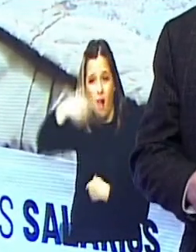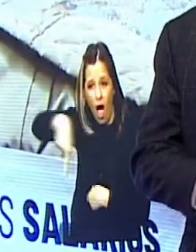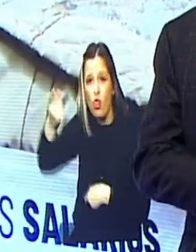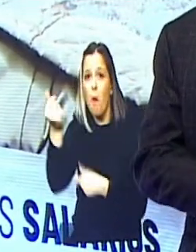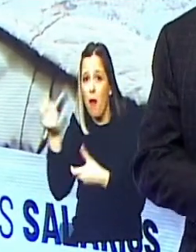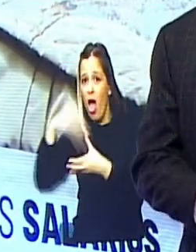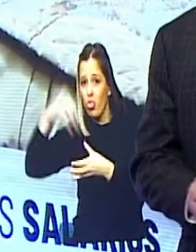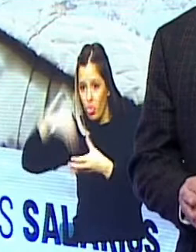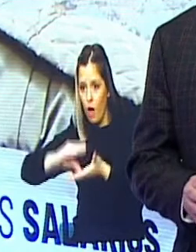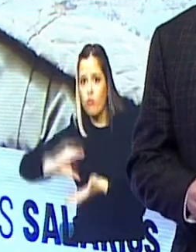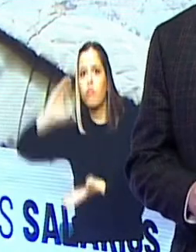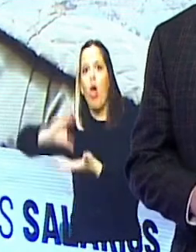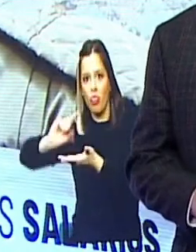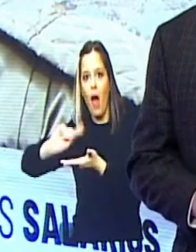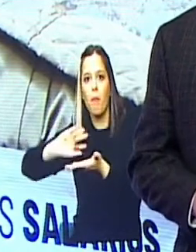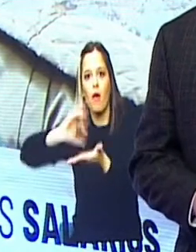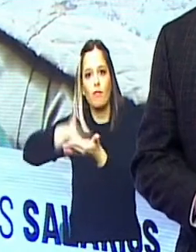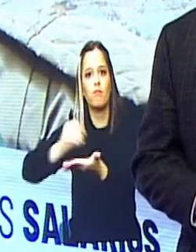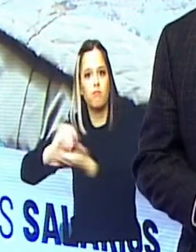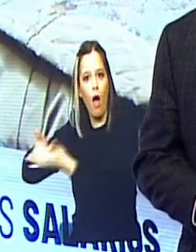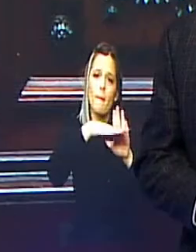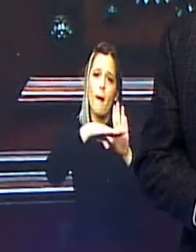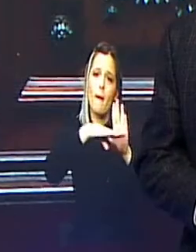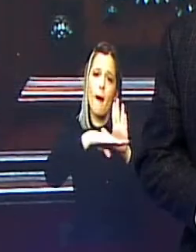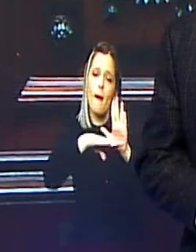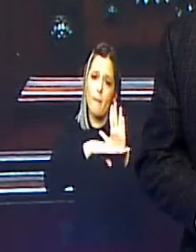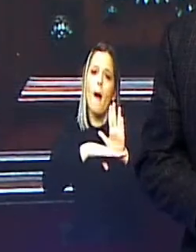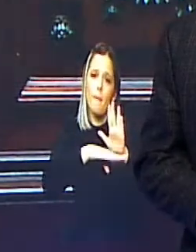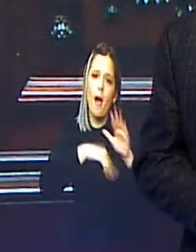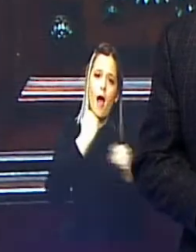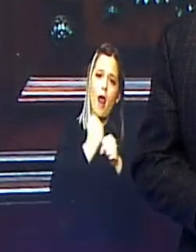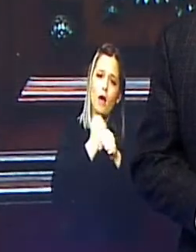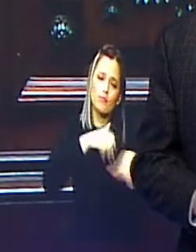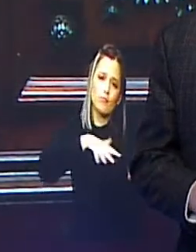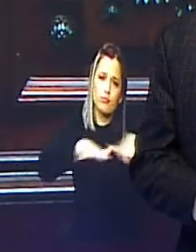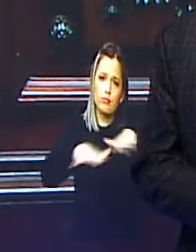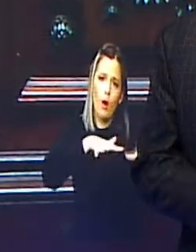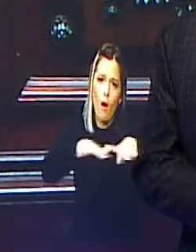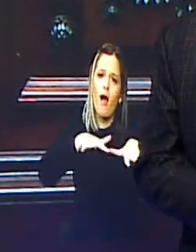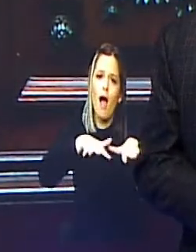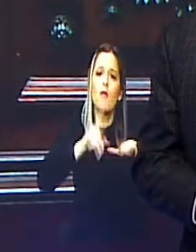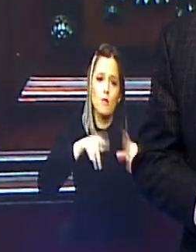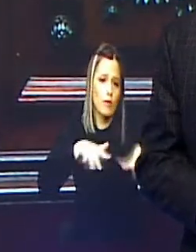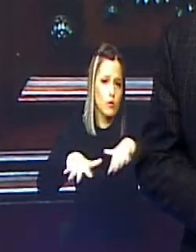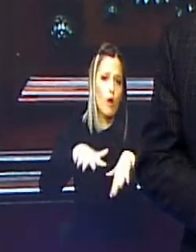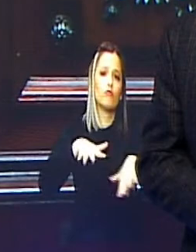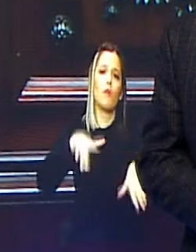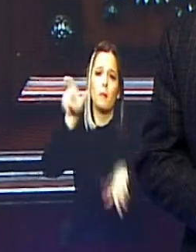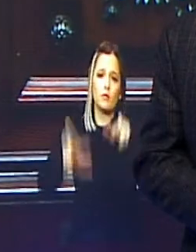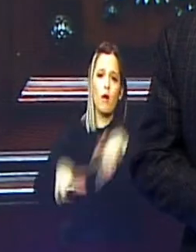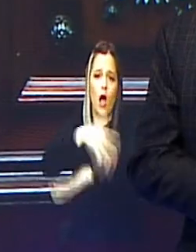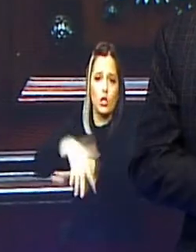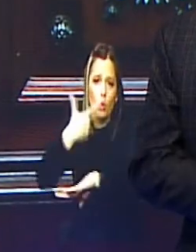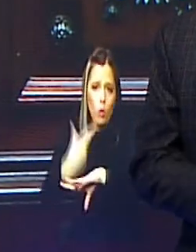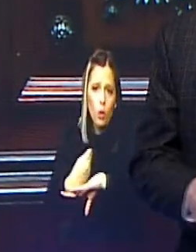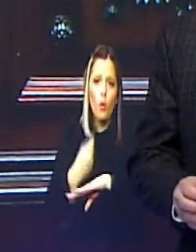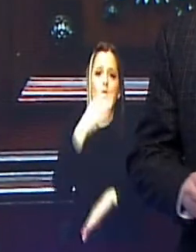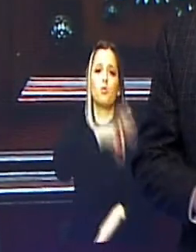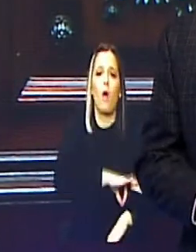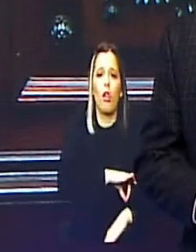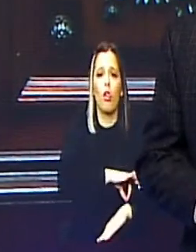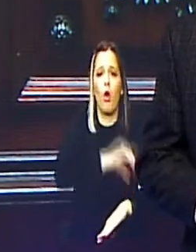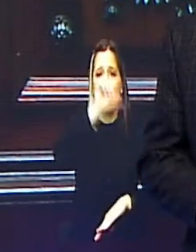SUBA. Hay 2 dictámenes ya previstos y firmados por parte del plenario de la comisión de la jornada de hoy, la Comisión